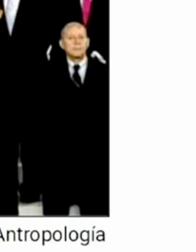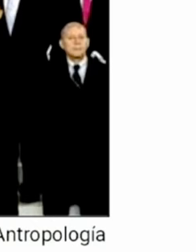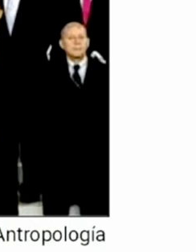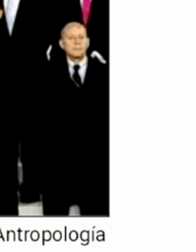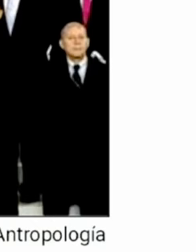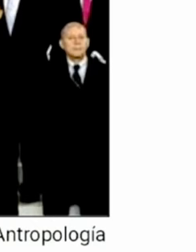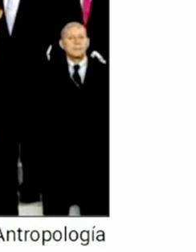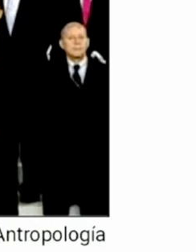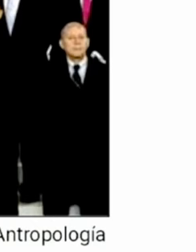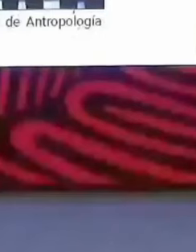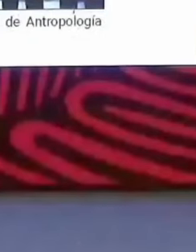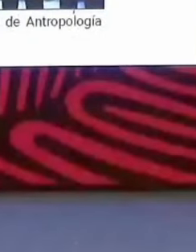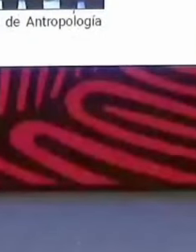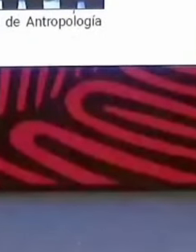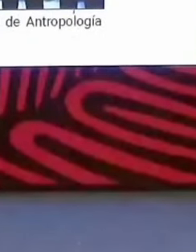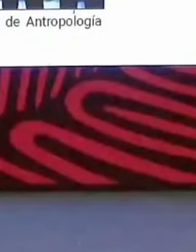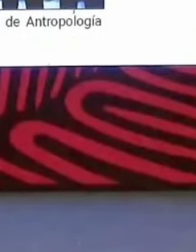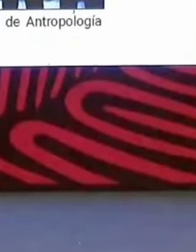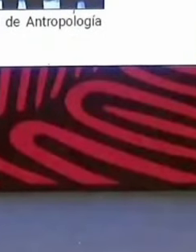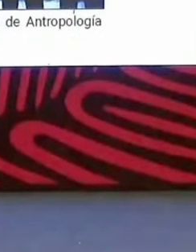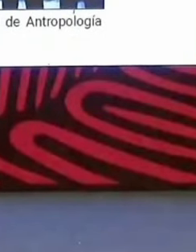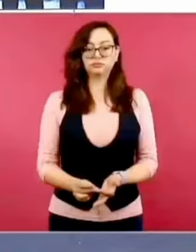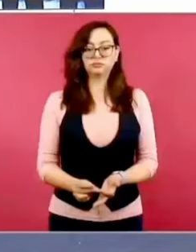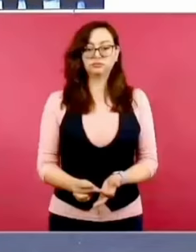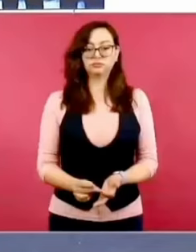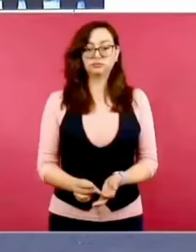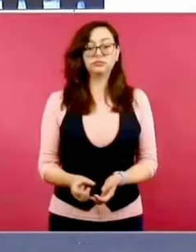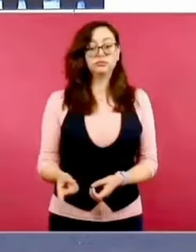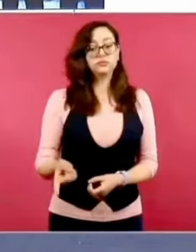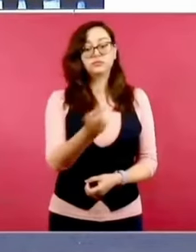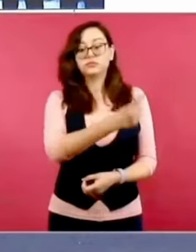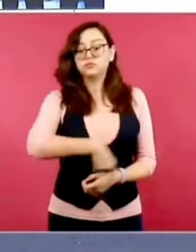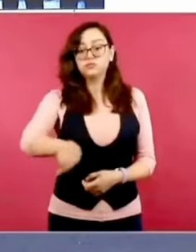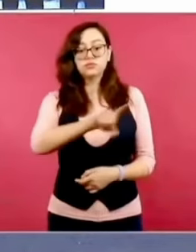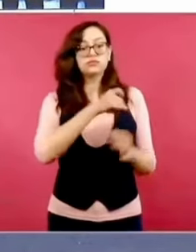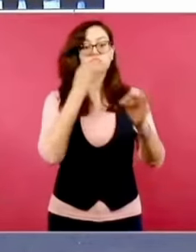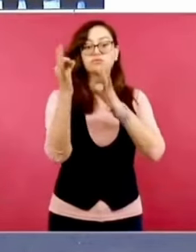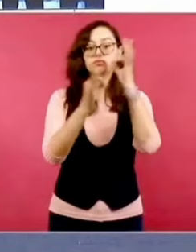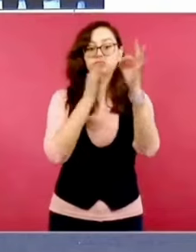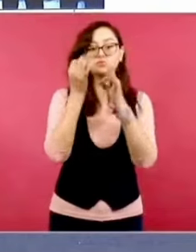principales medios de información.